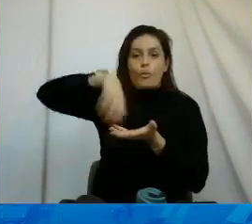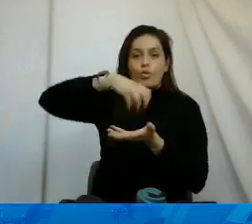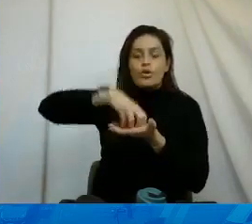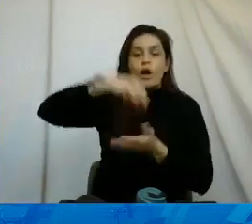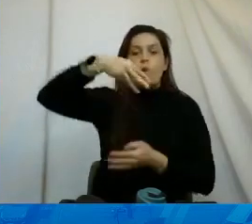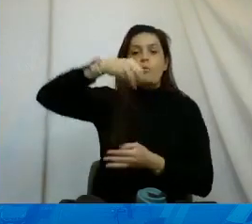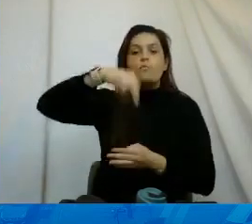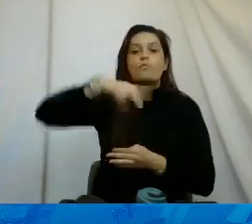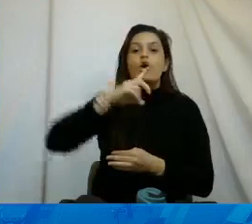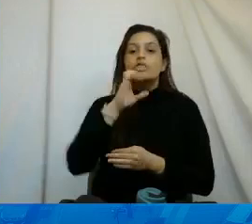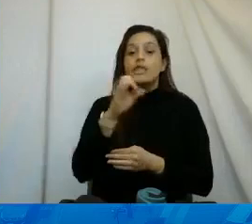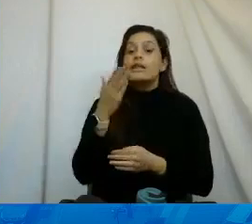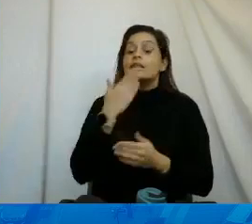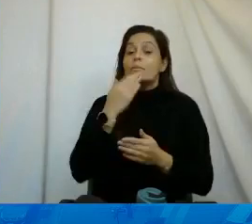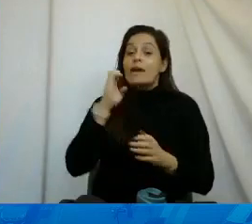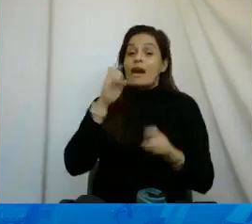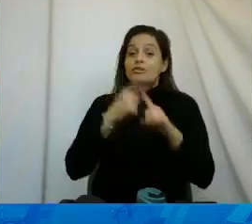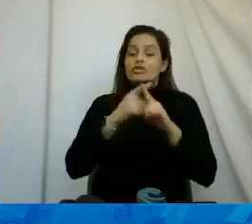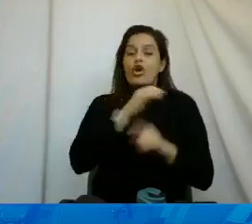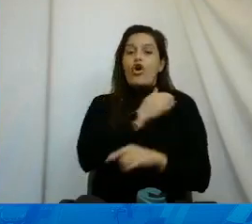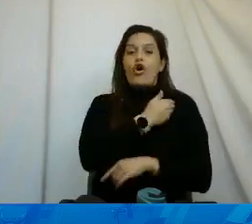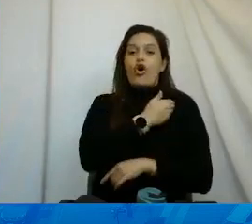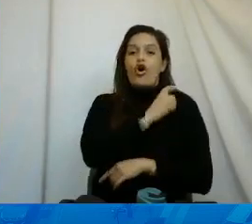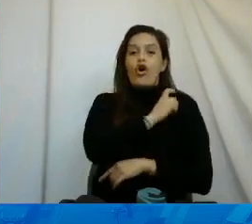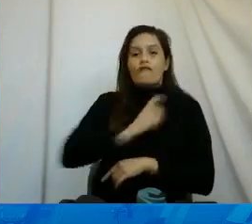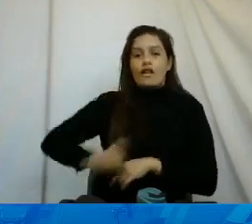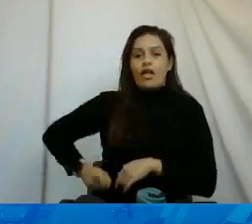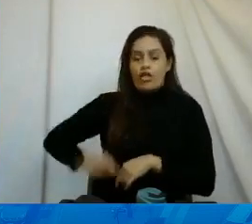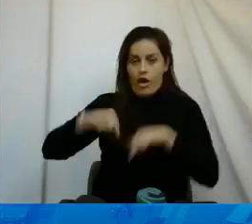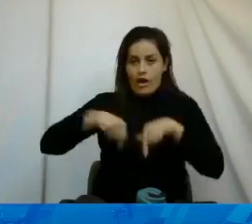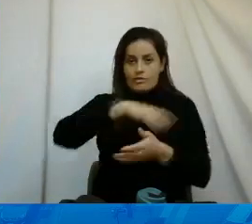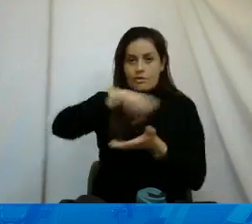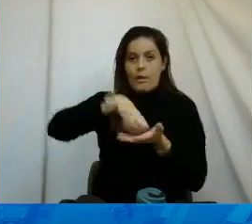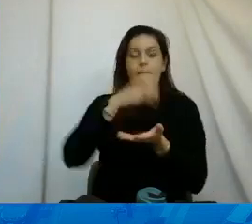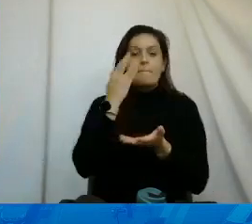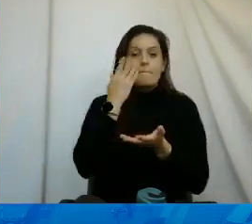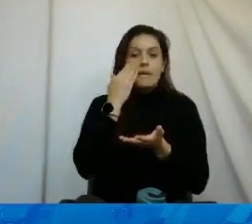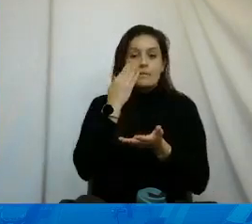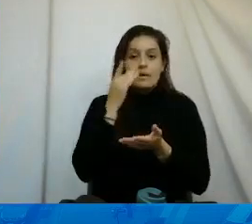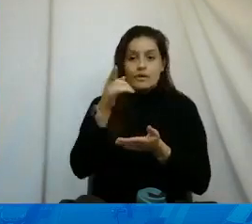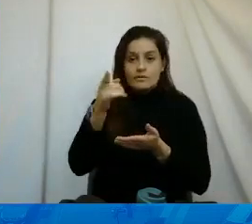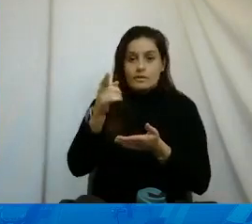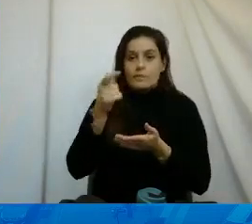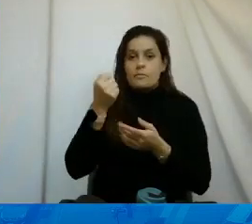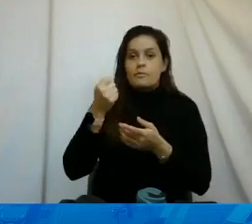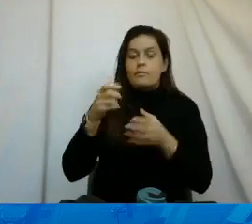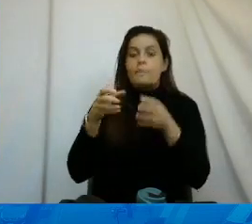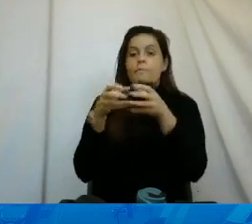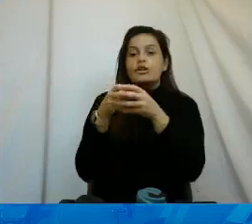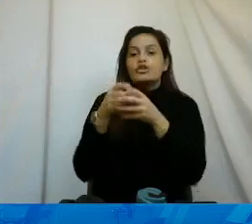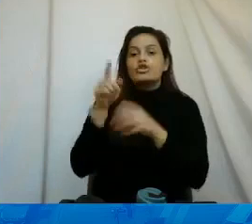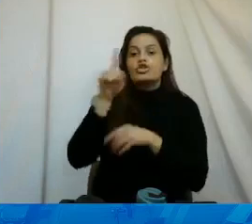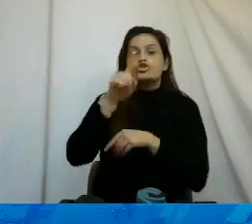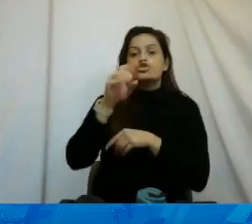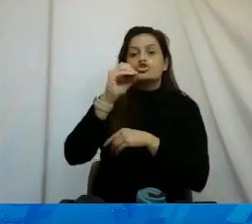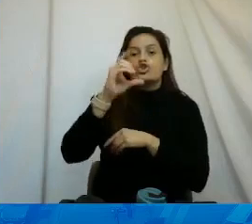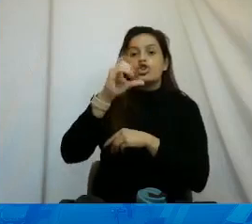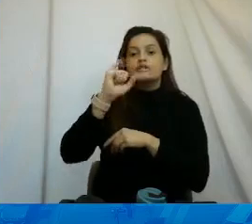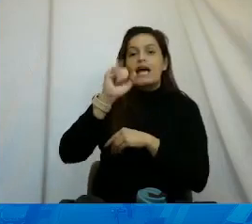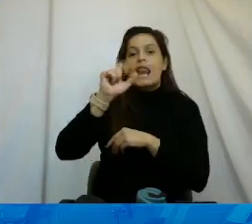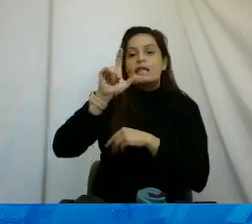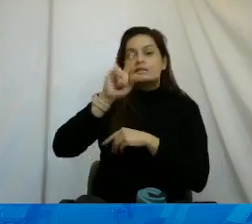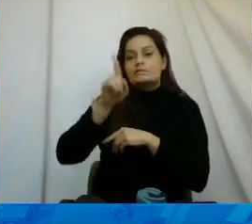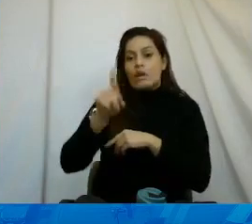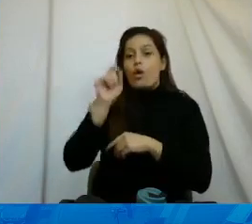fue exgobernador de la provincia de Melipilla y también militante del Partido Socialista. Así que vamos a tomar un minuto de silencio